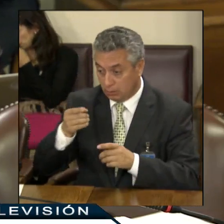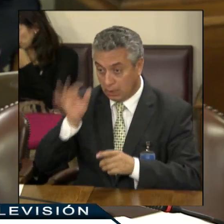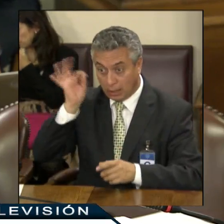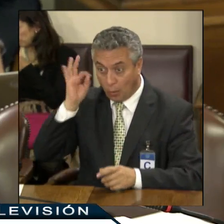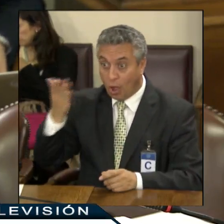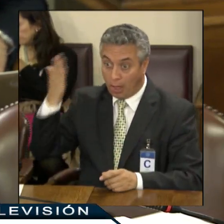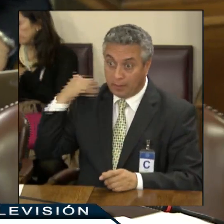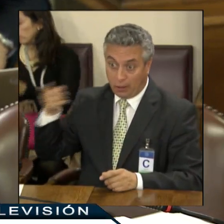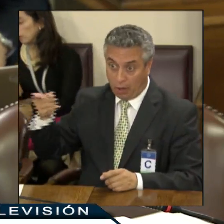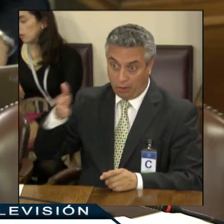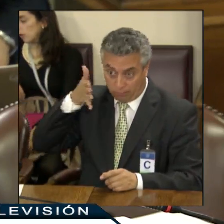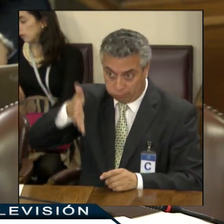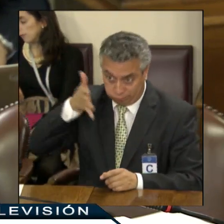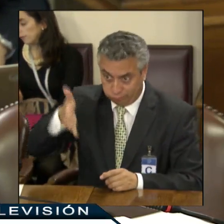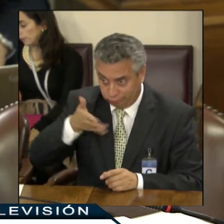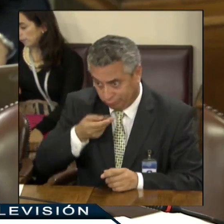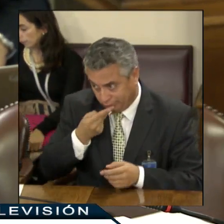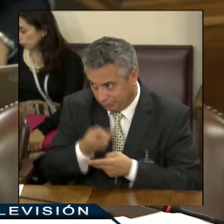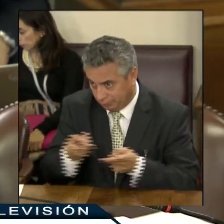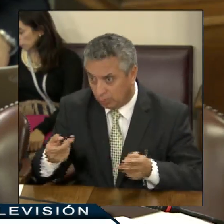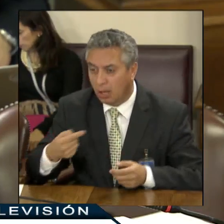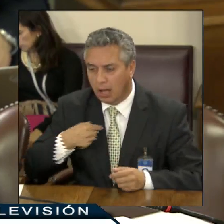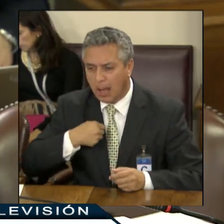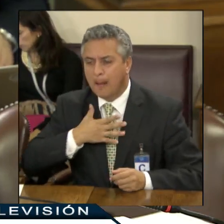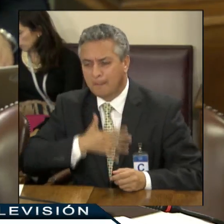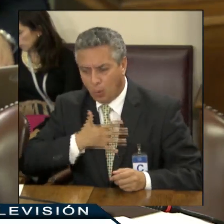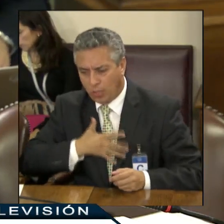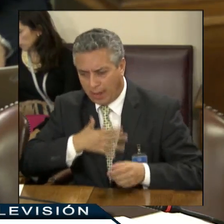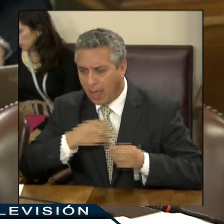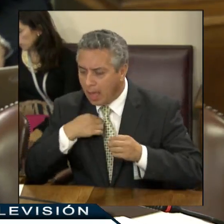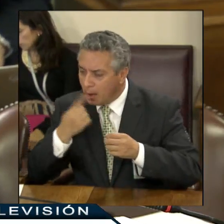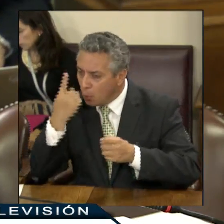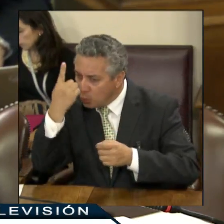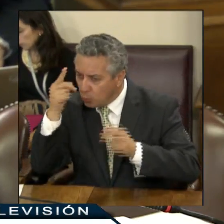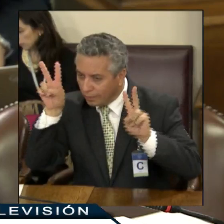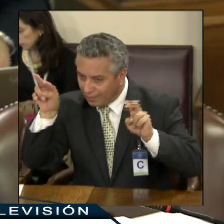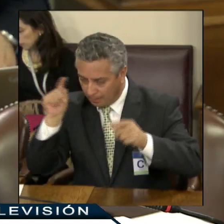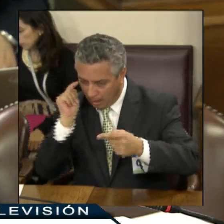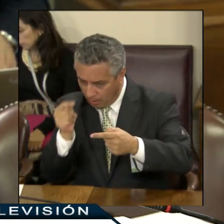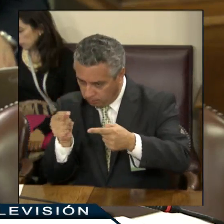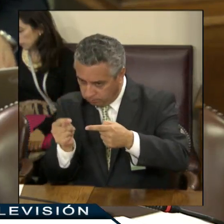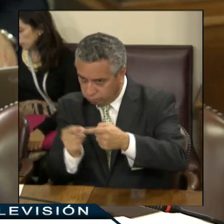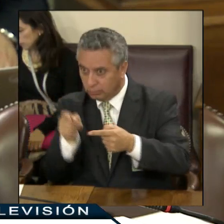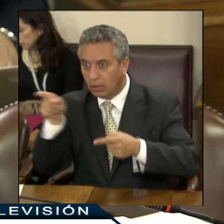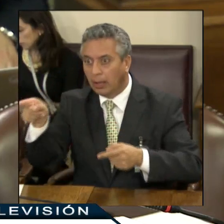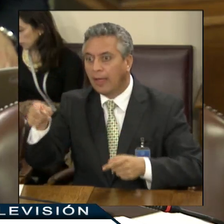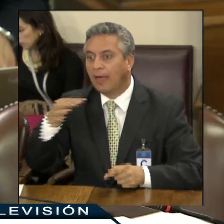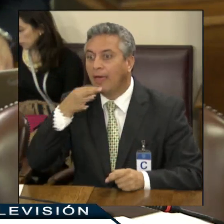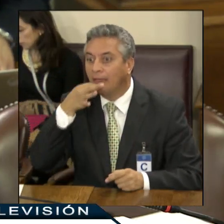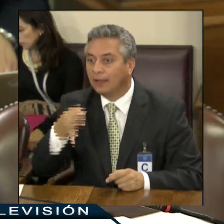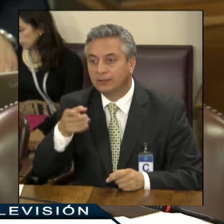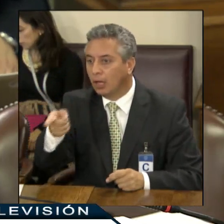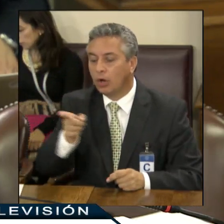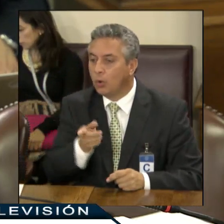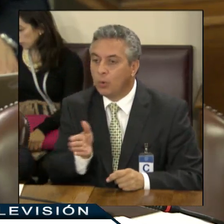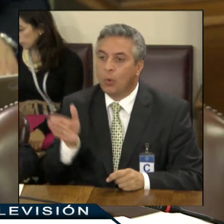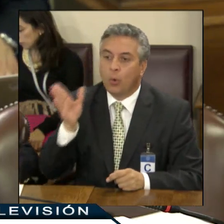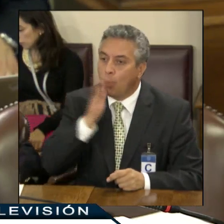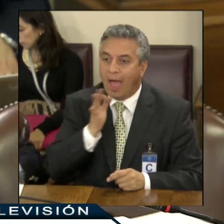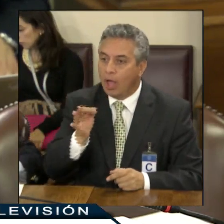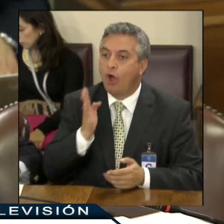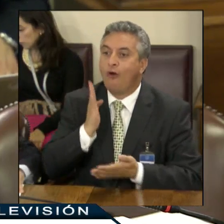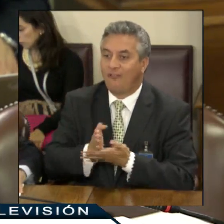anterior eh Me gustaría precisar solo un tema porque hacen alusión a que no existiría la